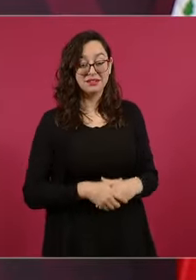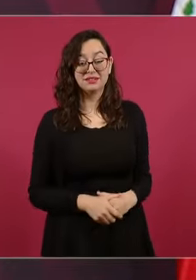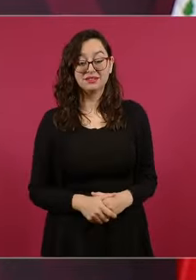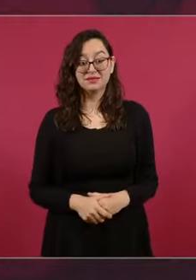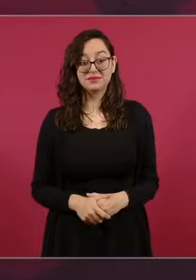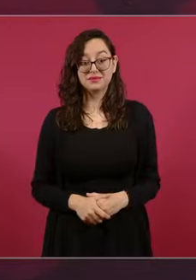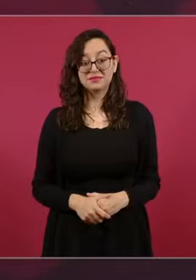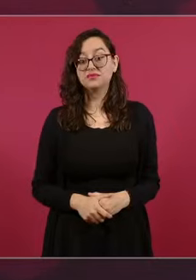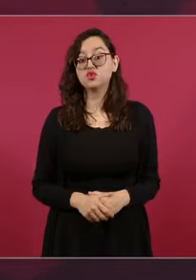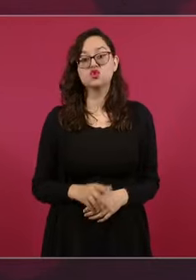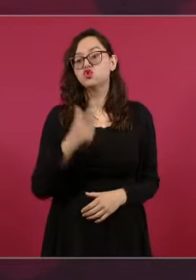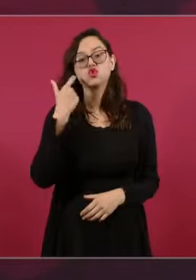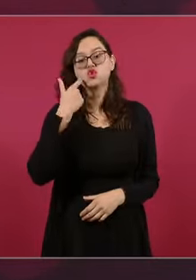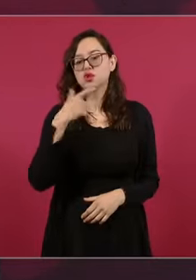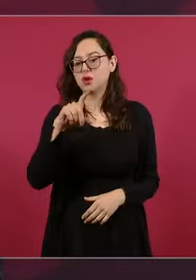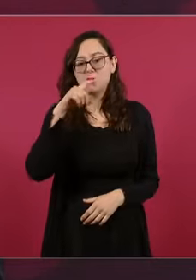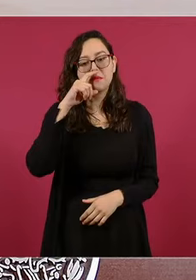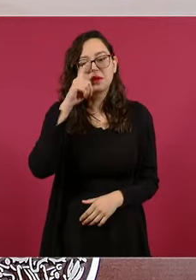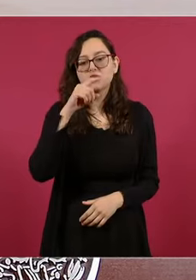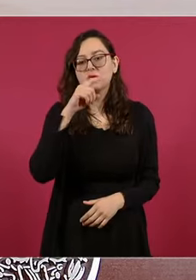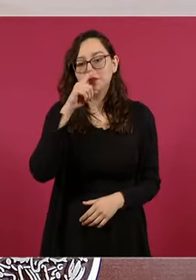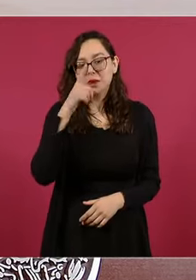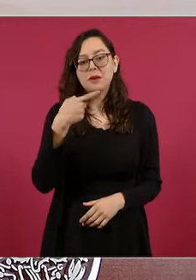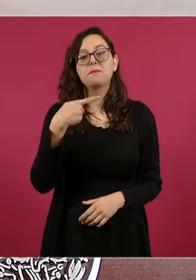y no es para presumir, pero